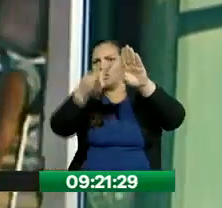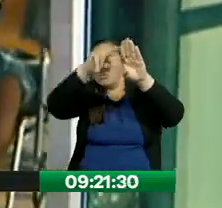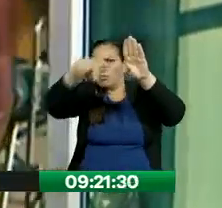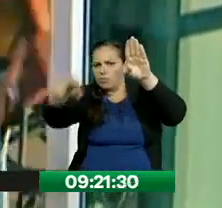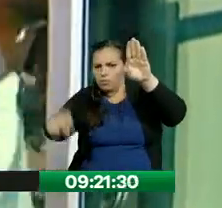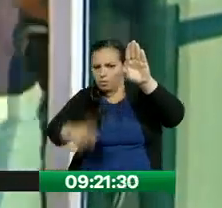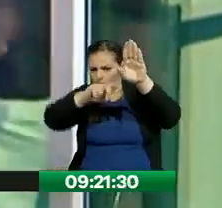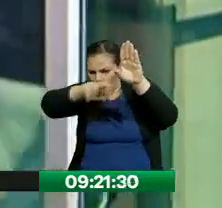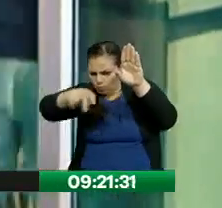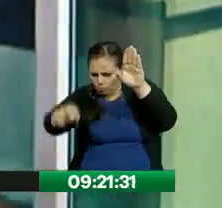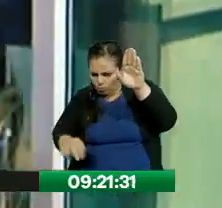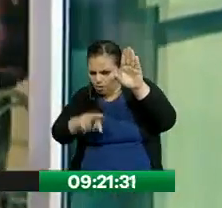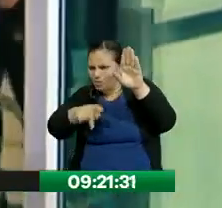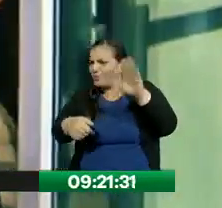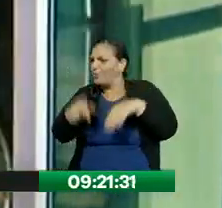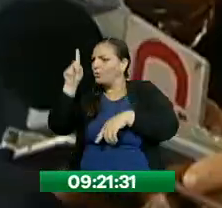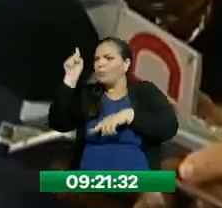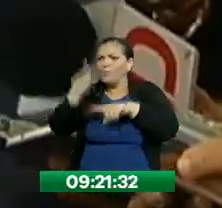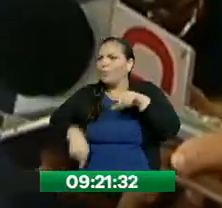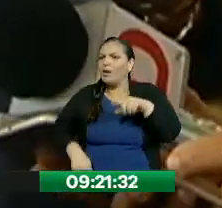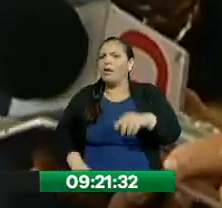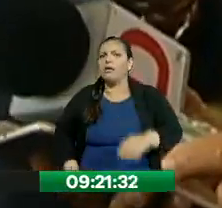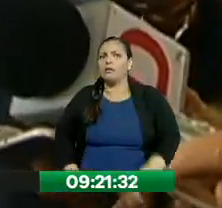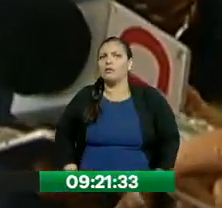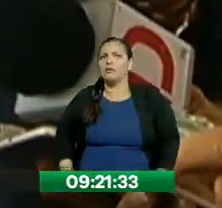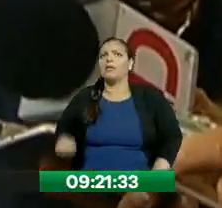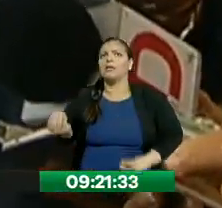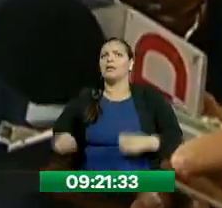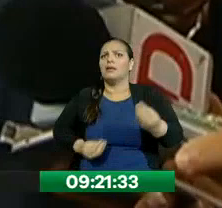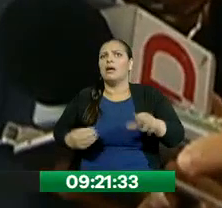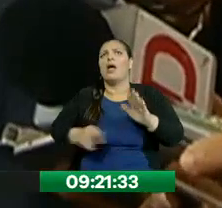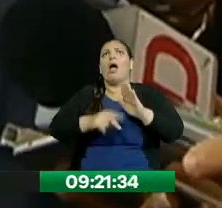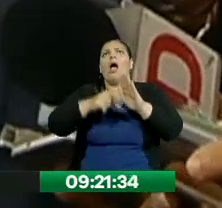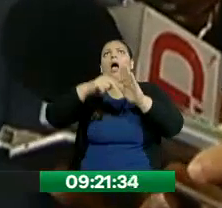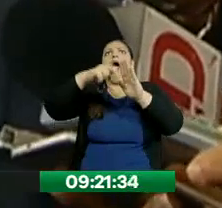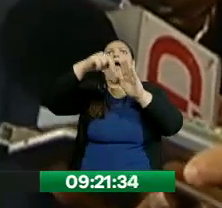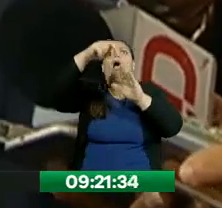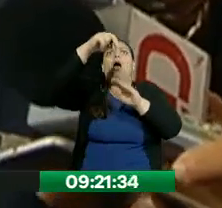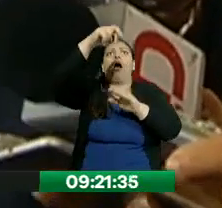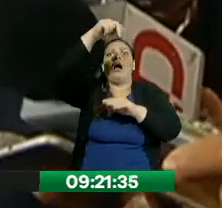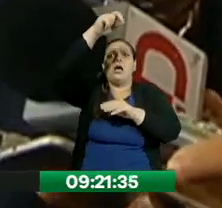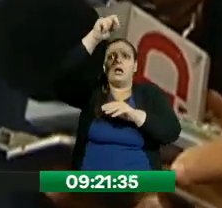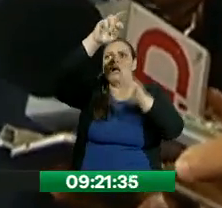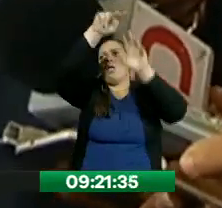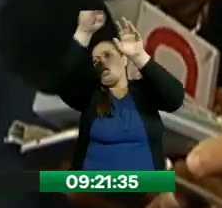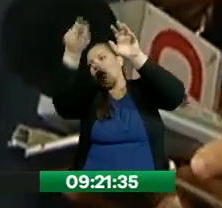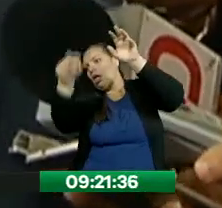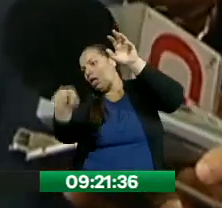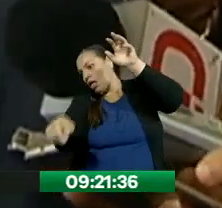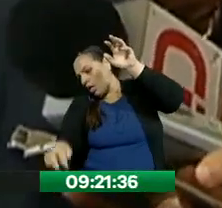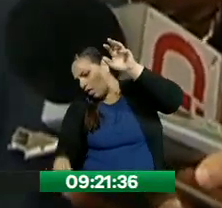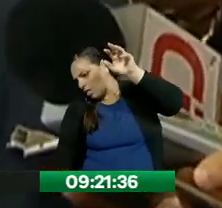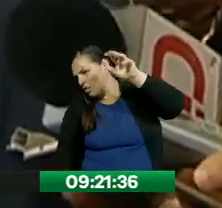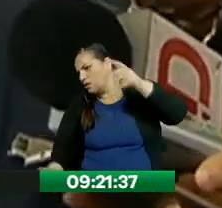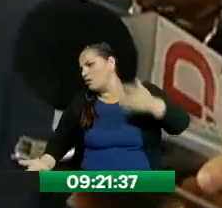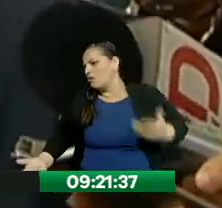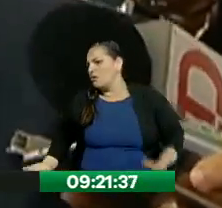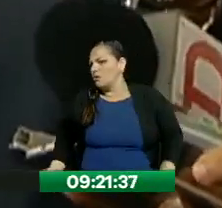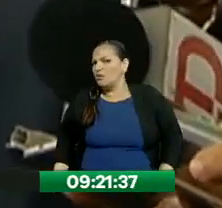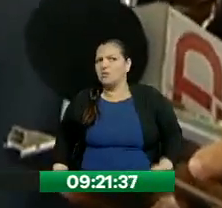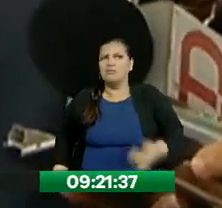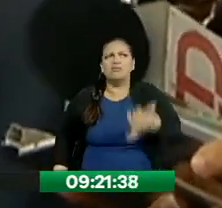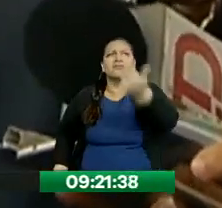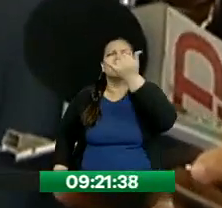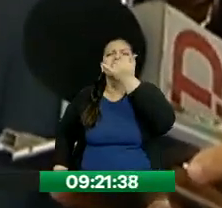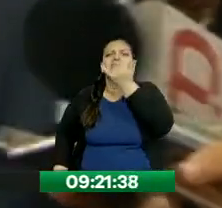manera más rápida por esas escaleras. Entonces, mire usted el peligro y la irresponsabilidad de los constructores que